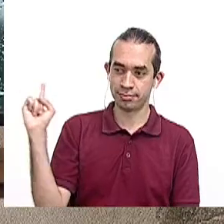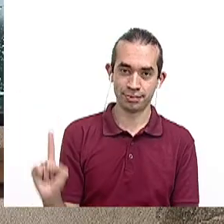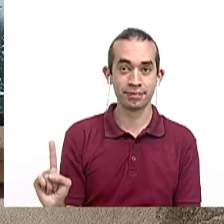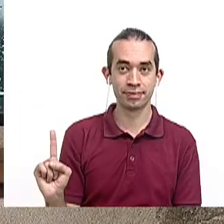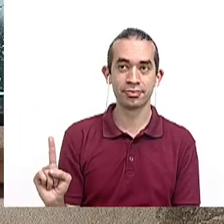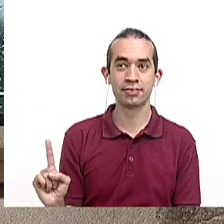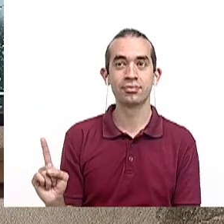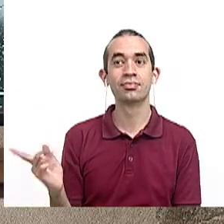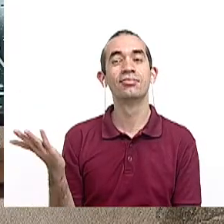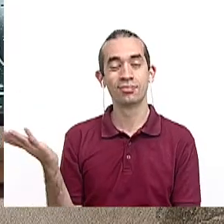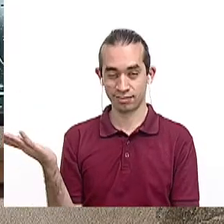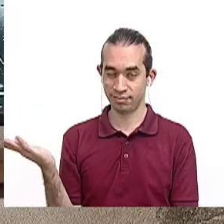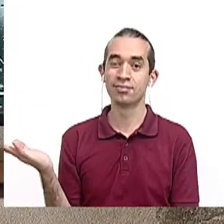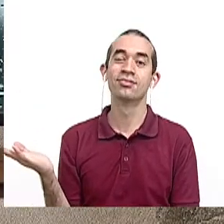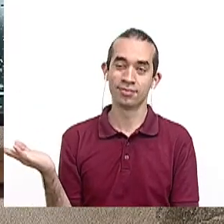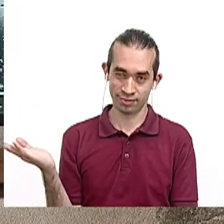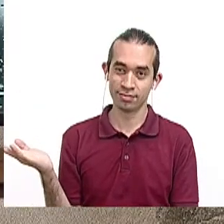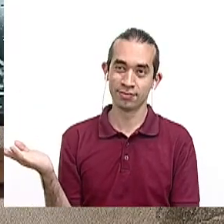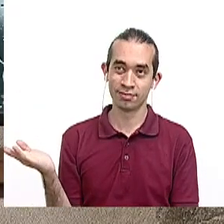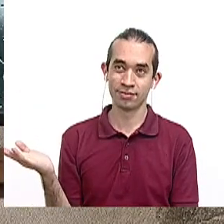acá. Ajá.